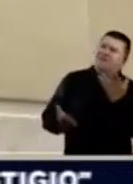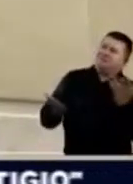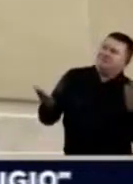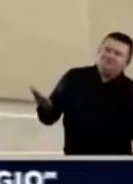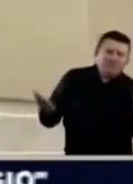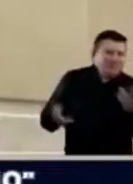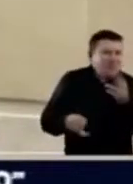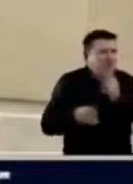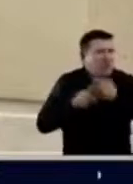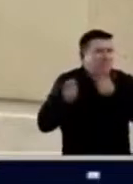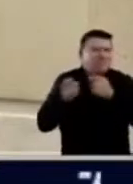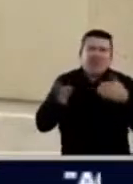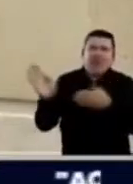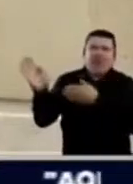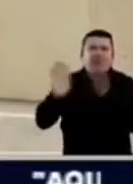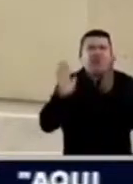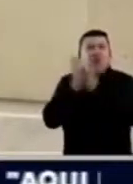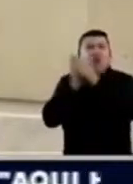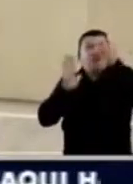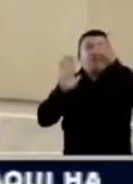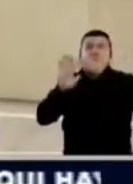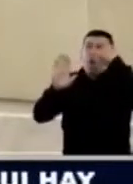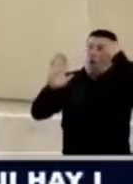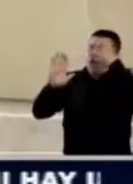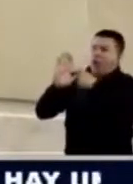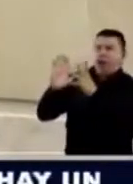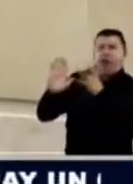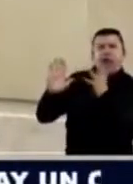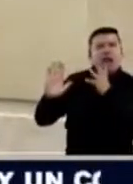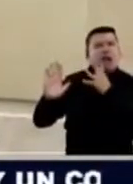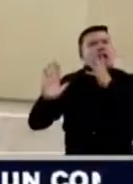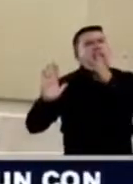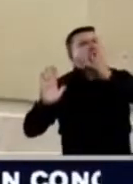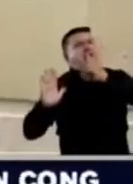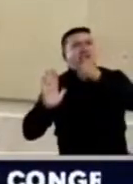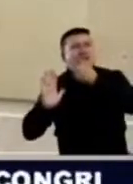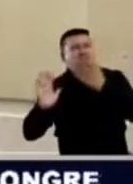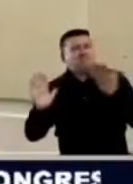todo el derecho a hablar de Asamblea Nacional Constituyente, pero ya